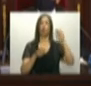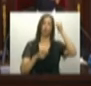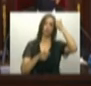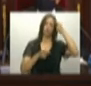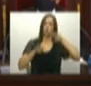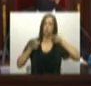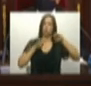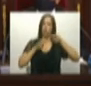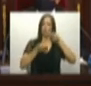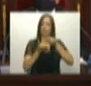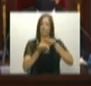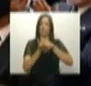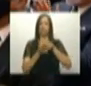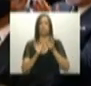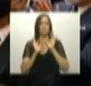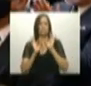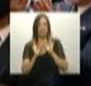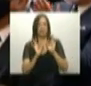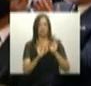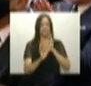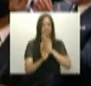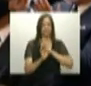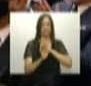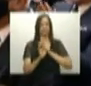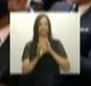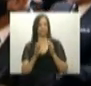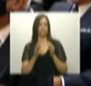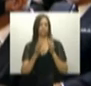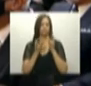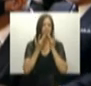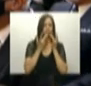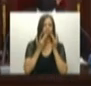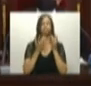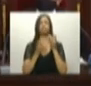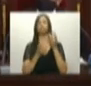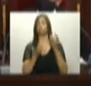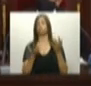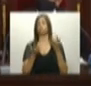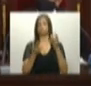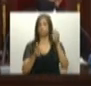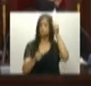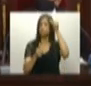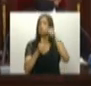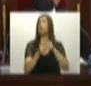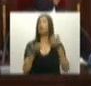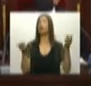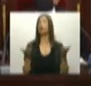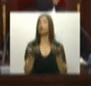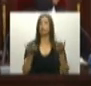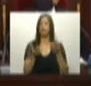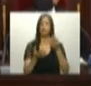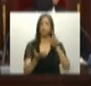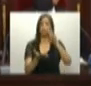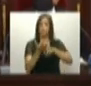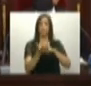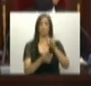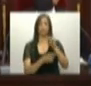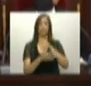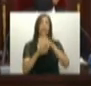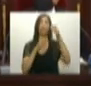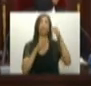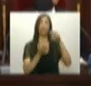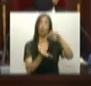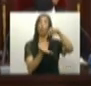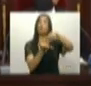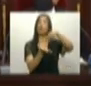situación de pánico generalizado que no a lo mejor no corresponde con la realidad Tú dices qué tanto corresponde con